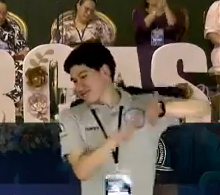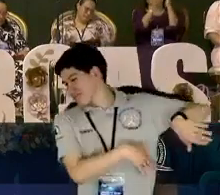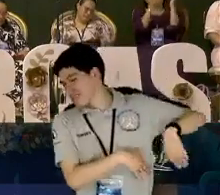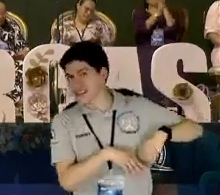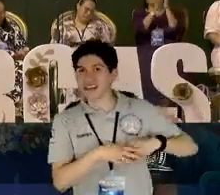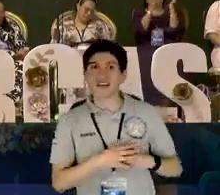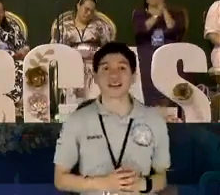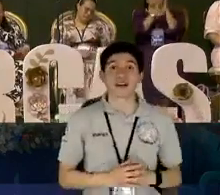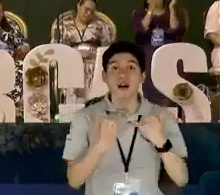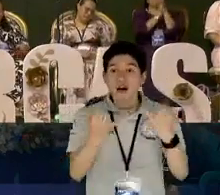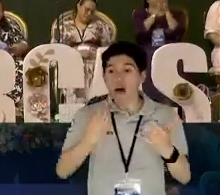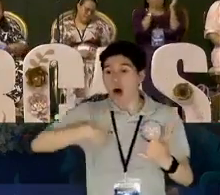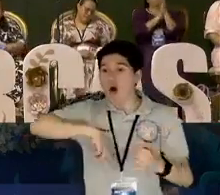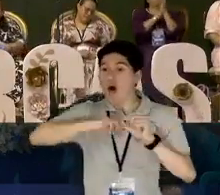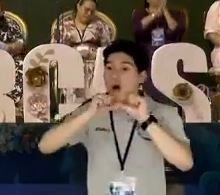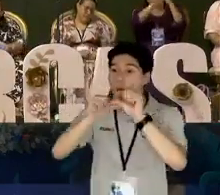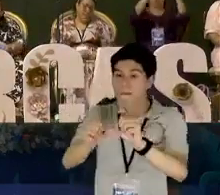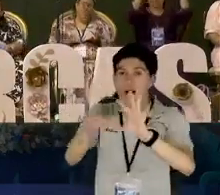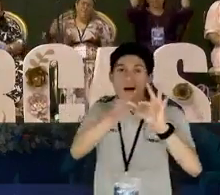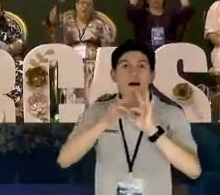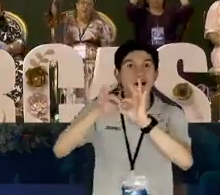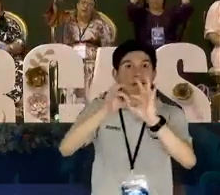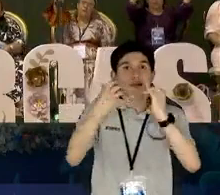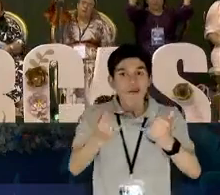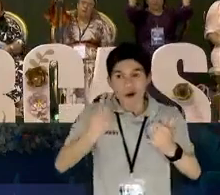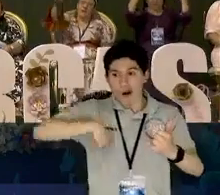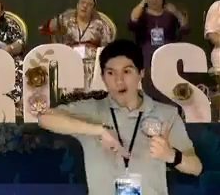en la unidad, tú y yo tenemos identidad.